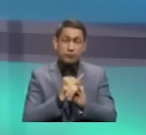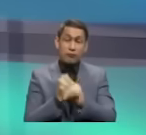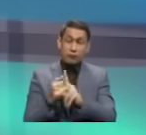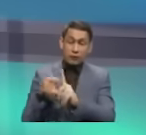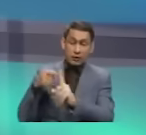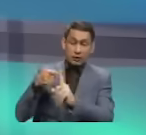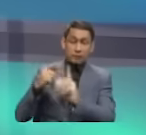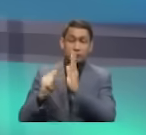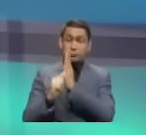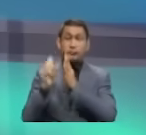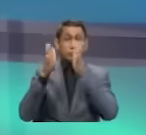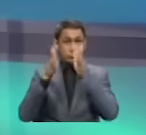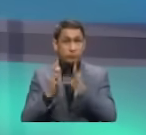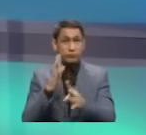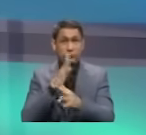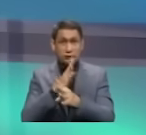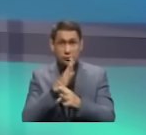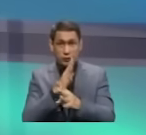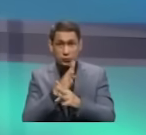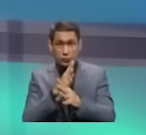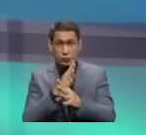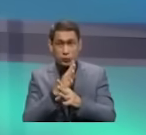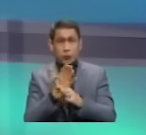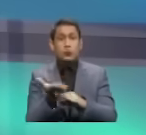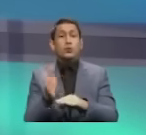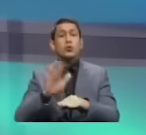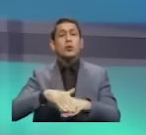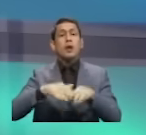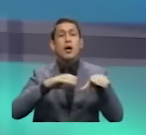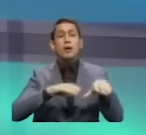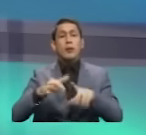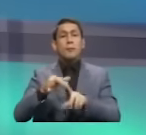declaraciones las hizo en un evento contra la violencia a las mujeres.